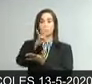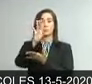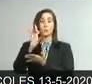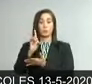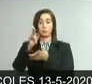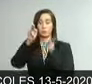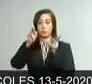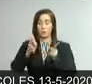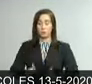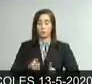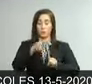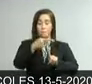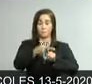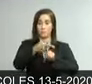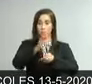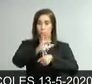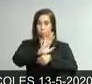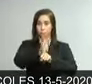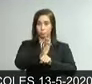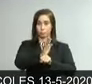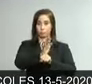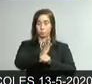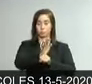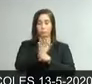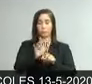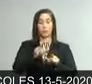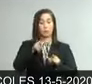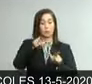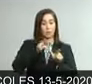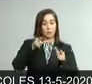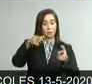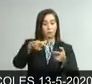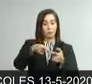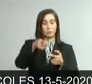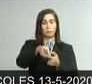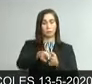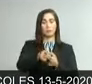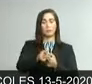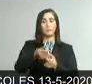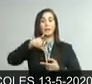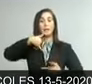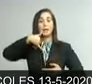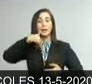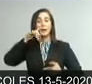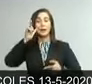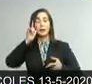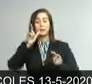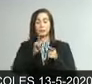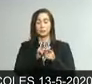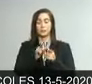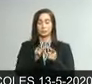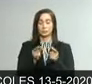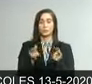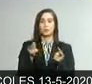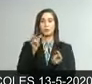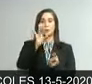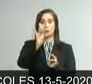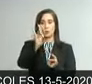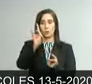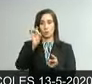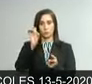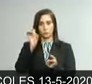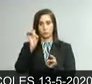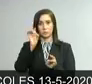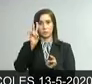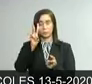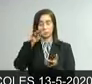confirmados, de los cuales solo en el día de ayer se registraron 82